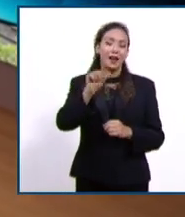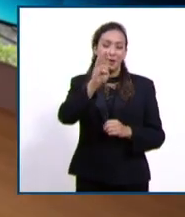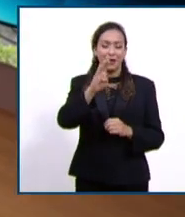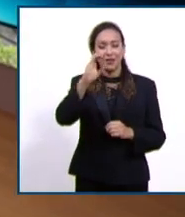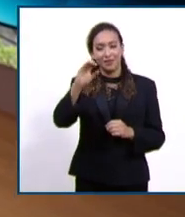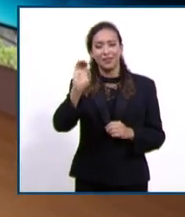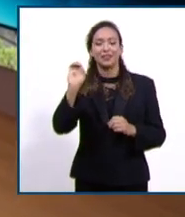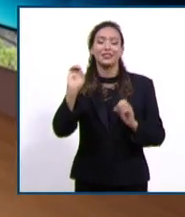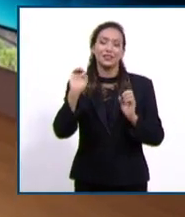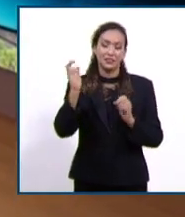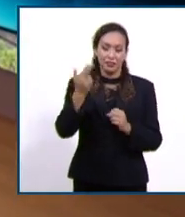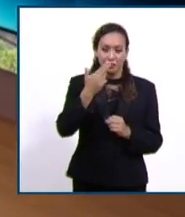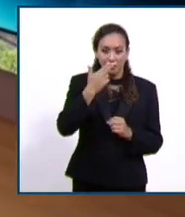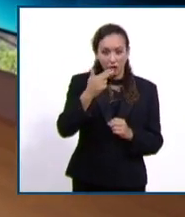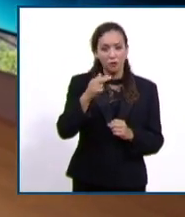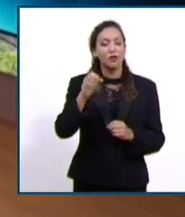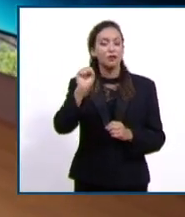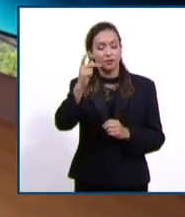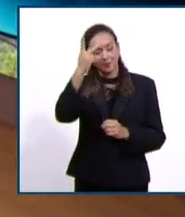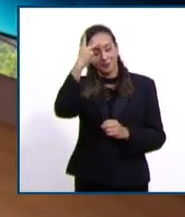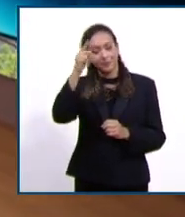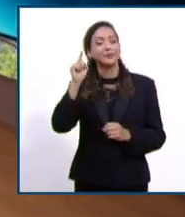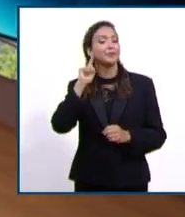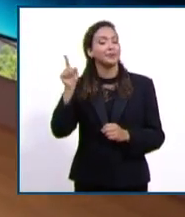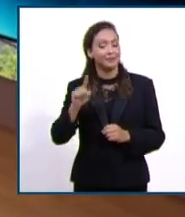Luis Potosí y Zacatecas.